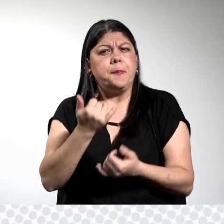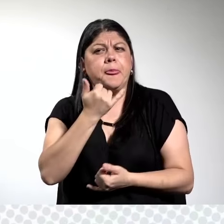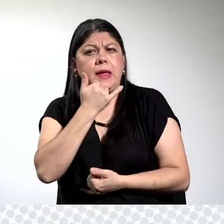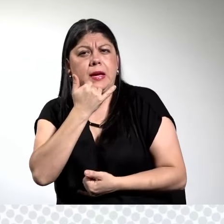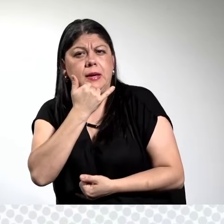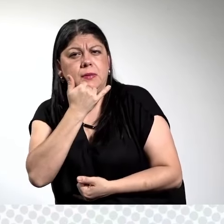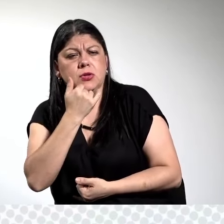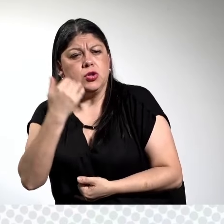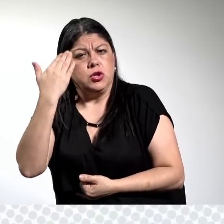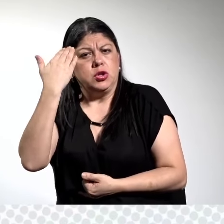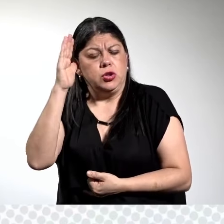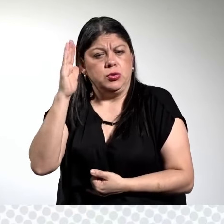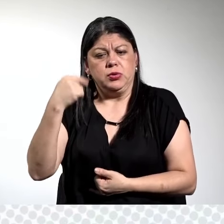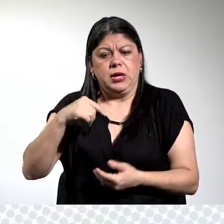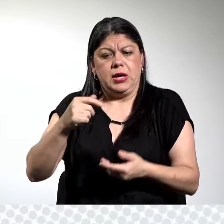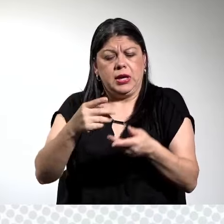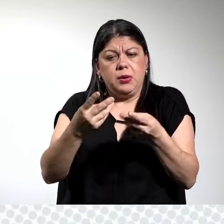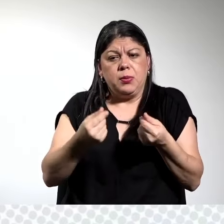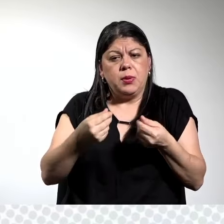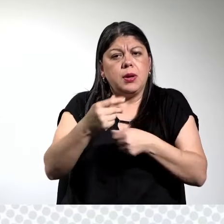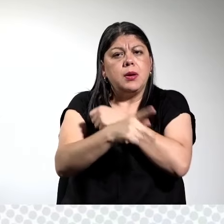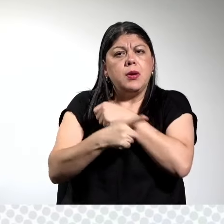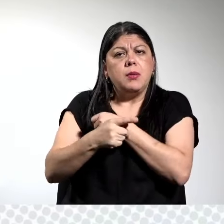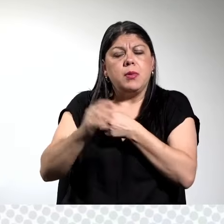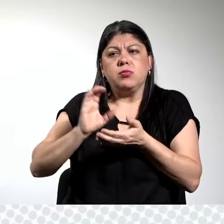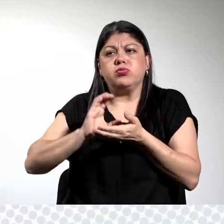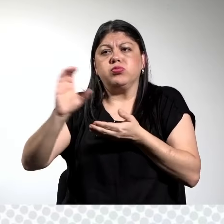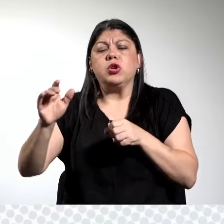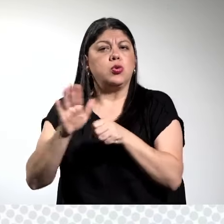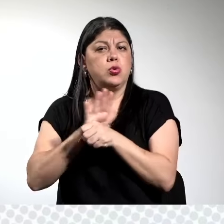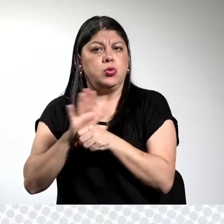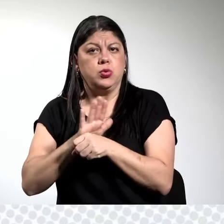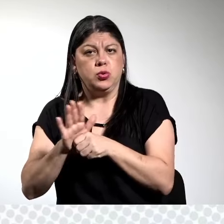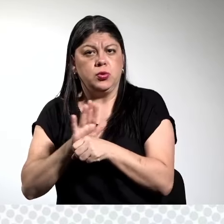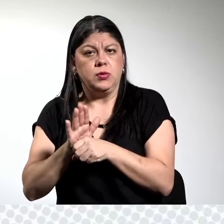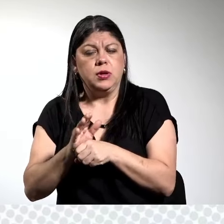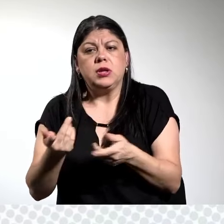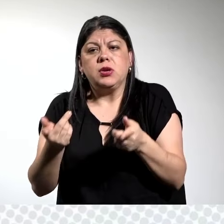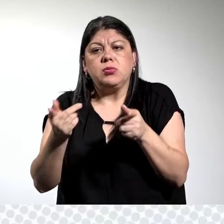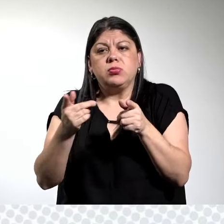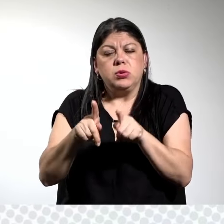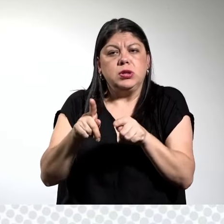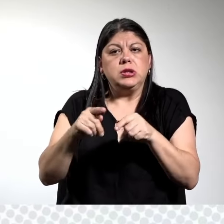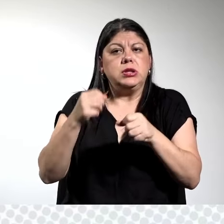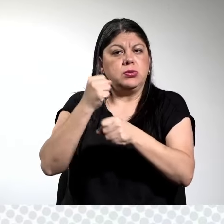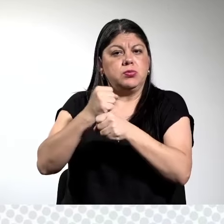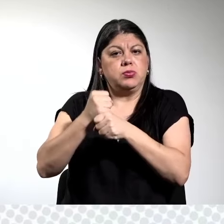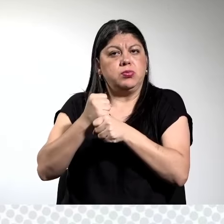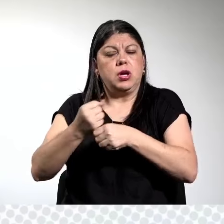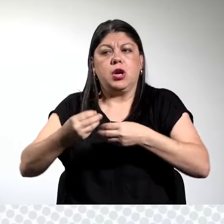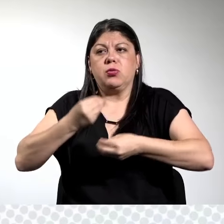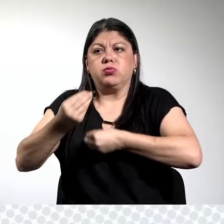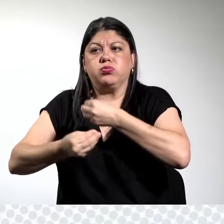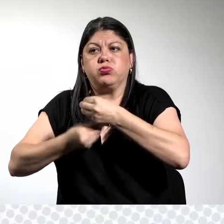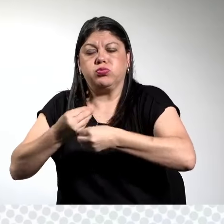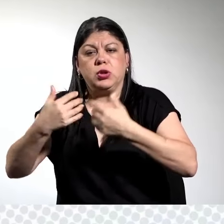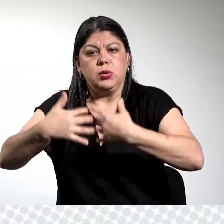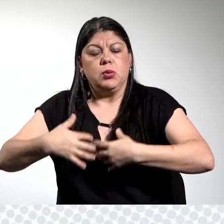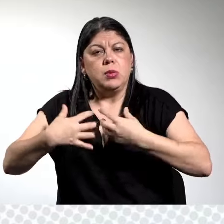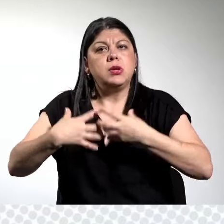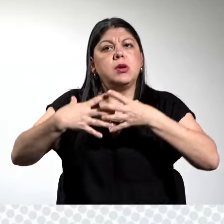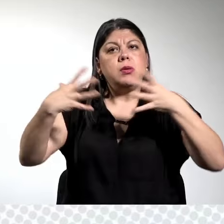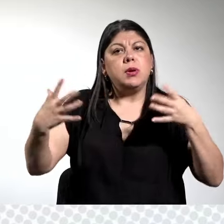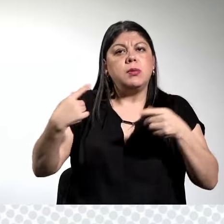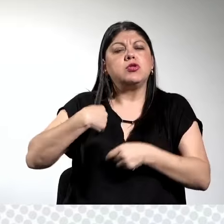no se quedan en el país y tenemos entonces que los salarios no alcanzan y tenemos entonces que hay accidentes laborales y que aumentan los ritmos de producción en las empresas y lo que queremos